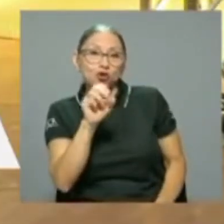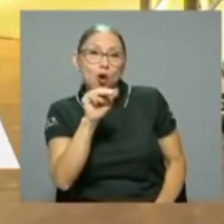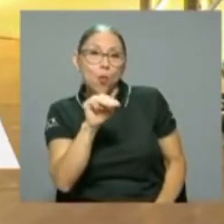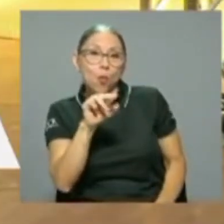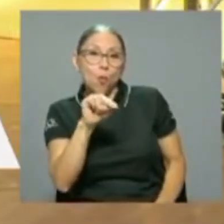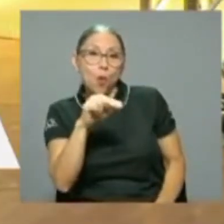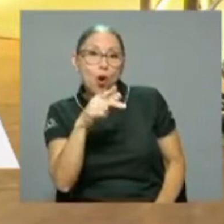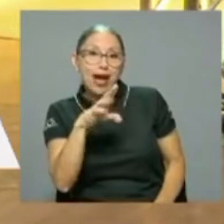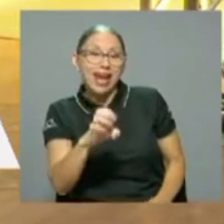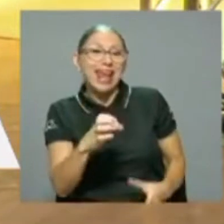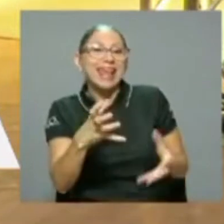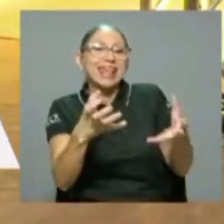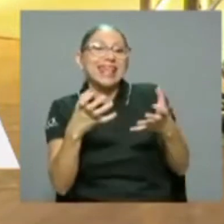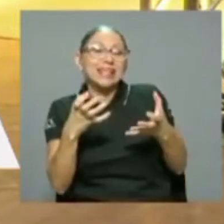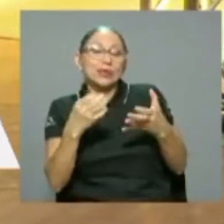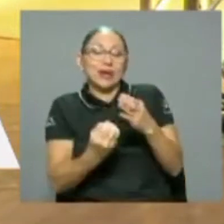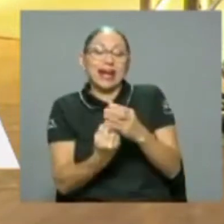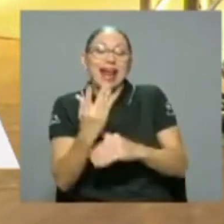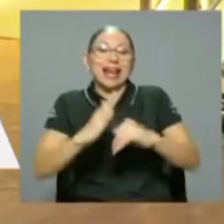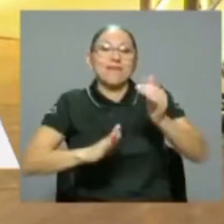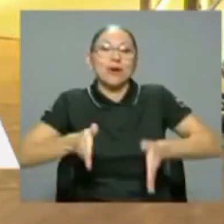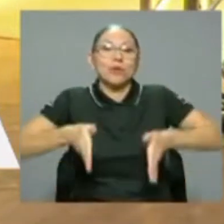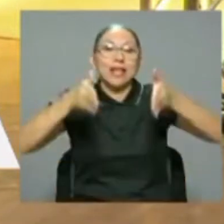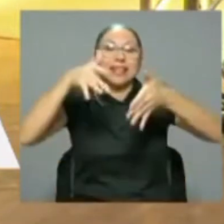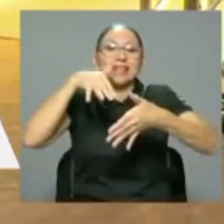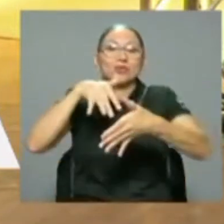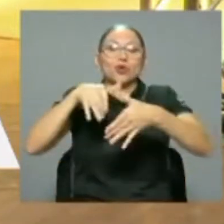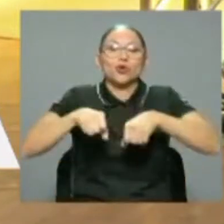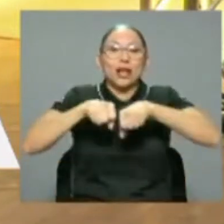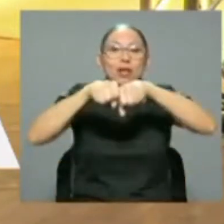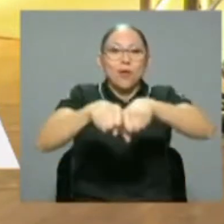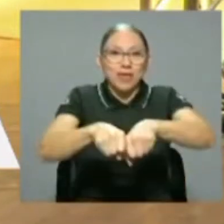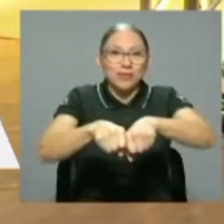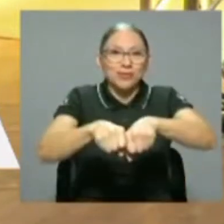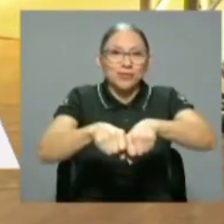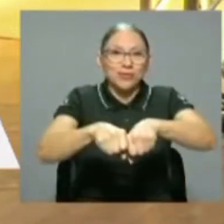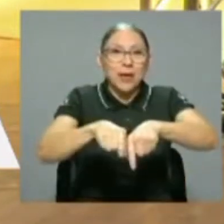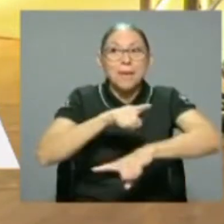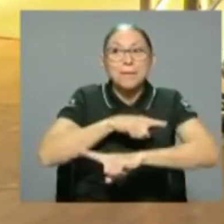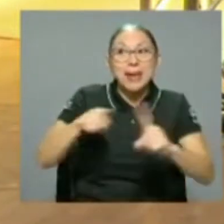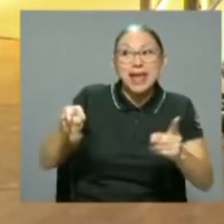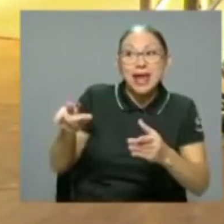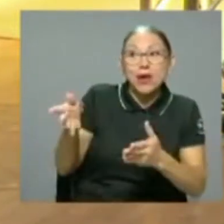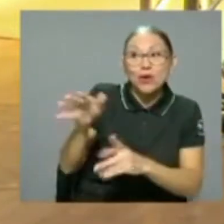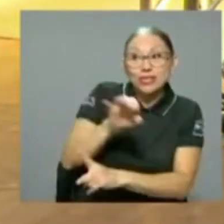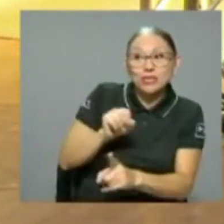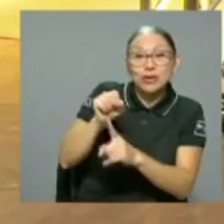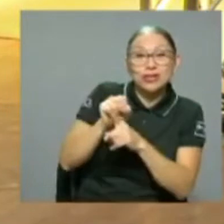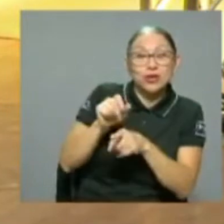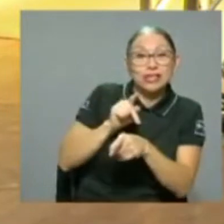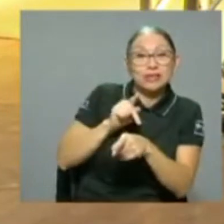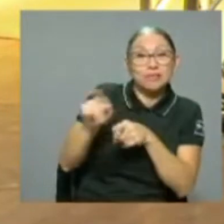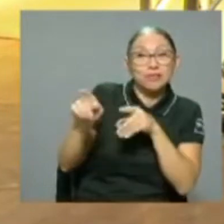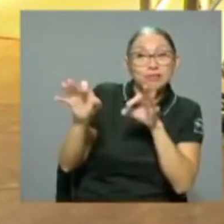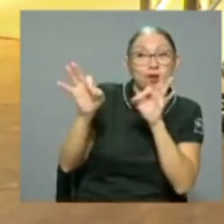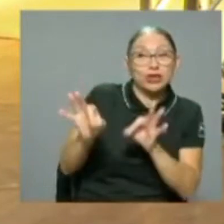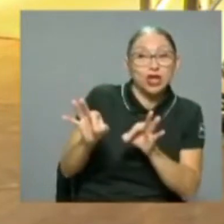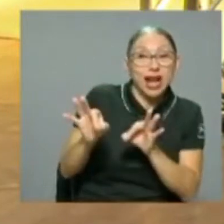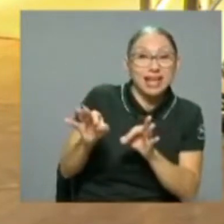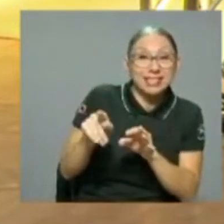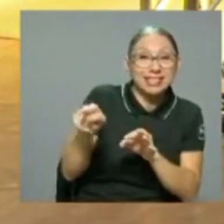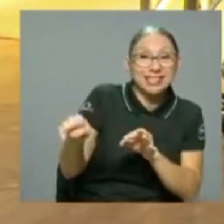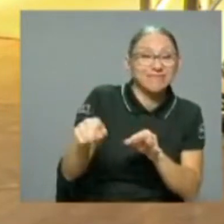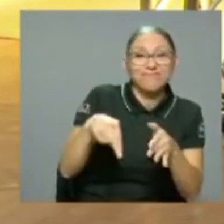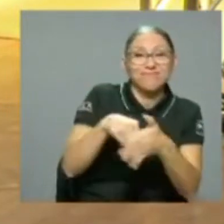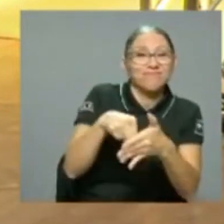de Estudios Graduados y las escuelas más profesionales se lo impedían, por temor a que una escuela de